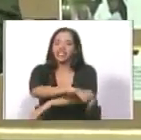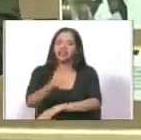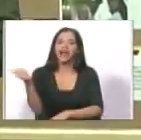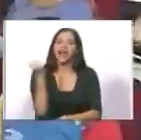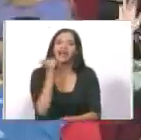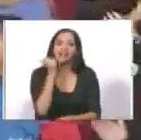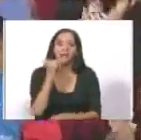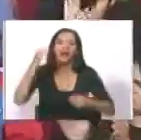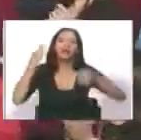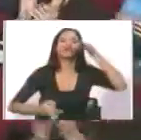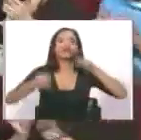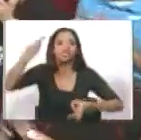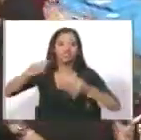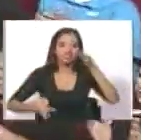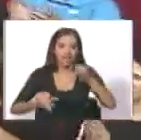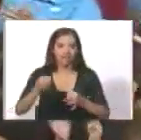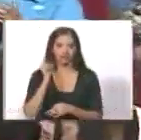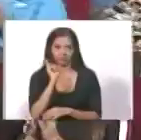reclamar justicia.